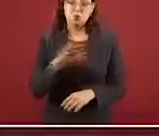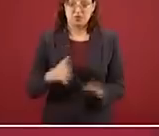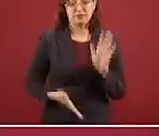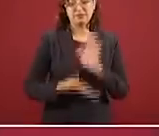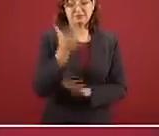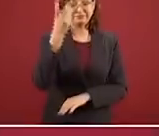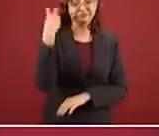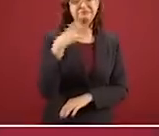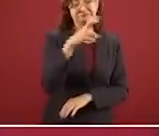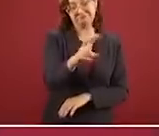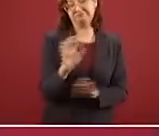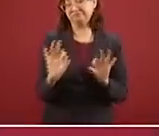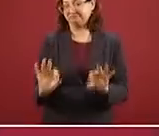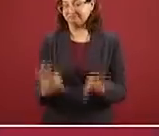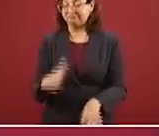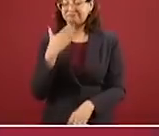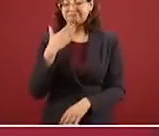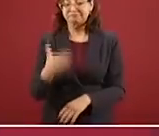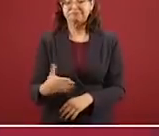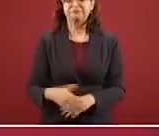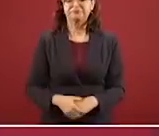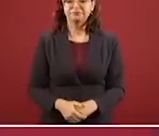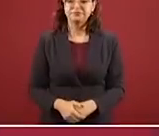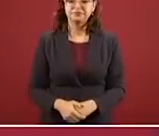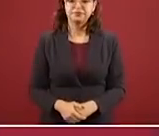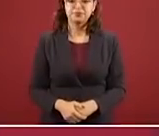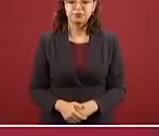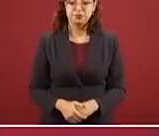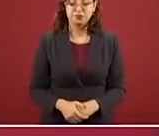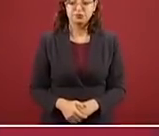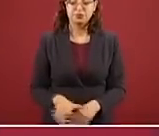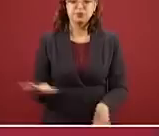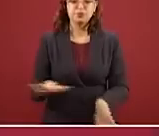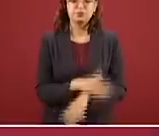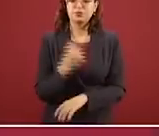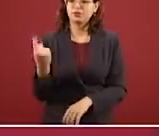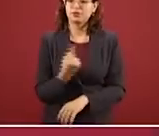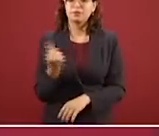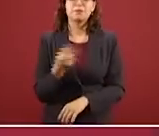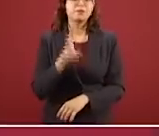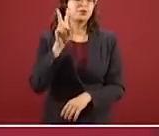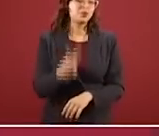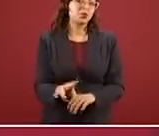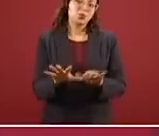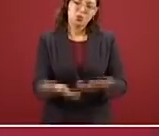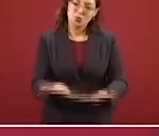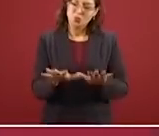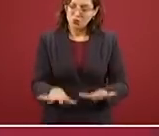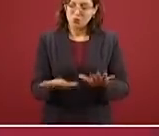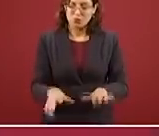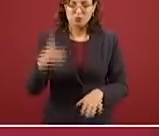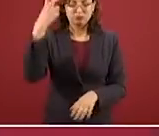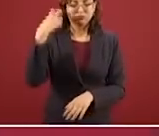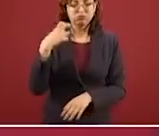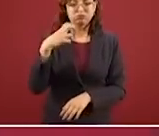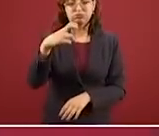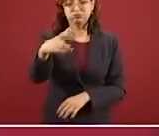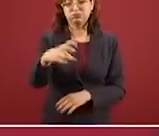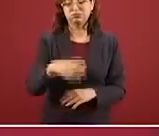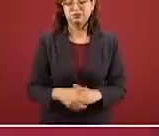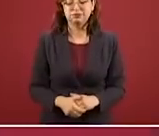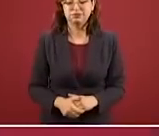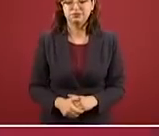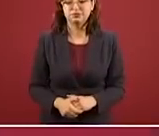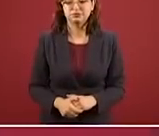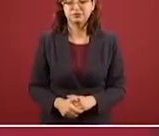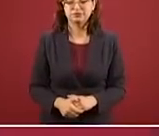hacerlo, porque es extraordinario ese recorrido